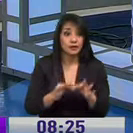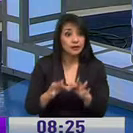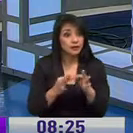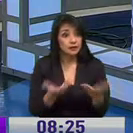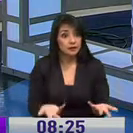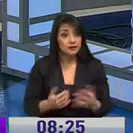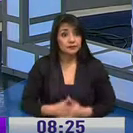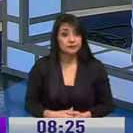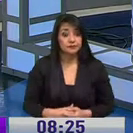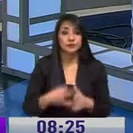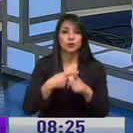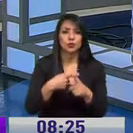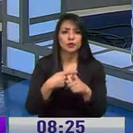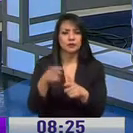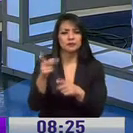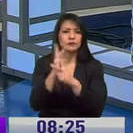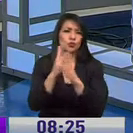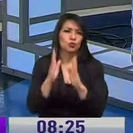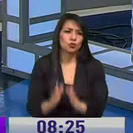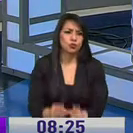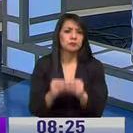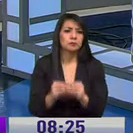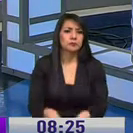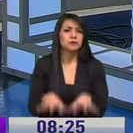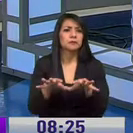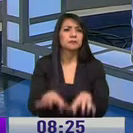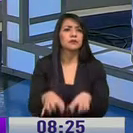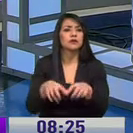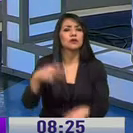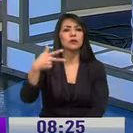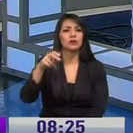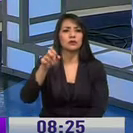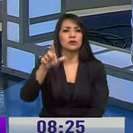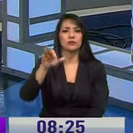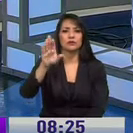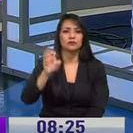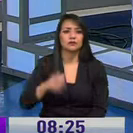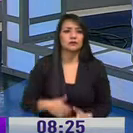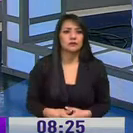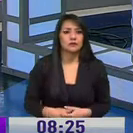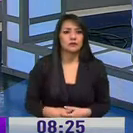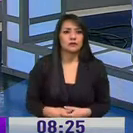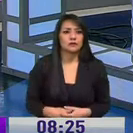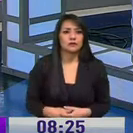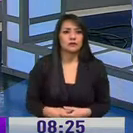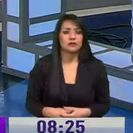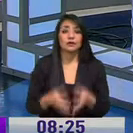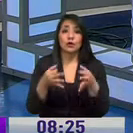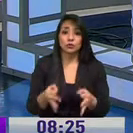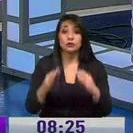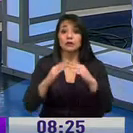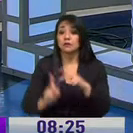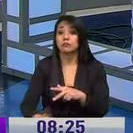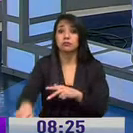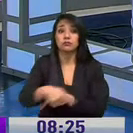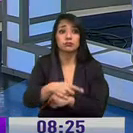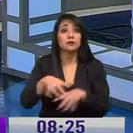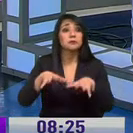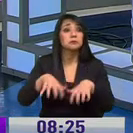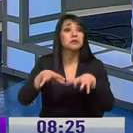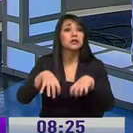tuberías. Urgente, Sarita, se le perdió el perrito a la Chelita. Sí, se le acaba de salir de la casa. Miren esta